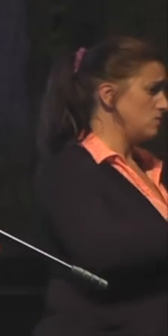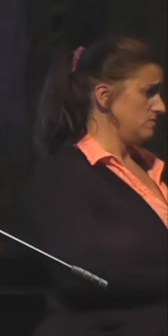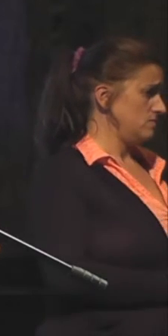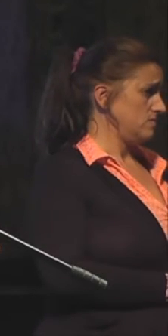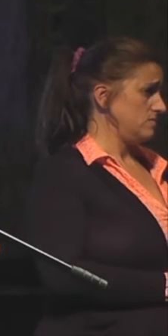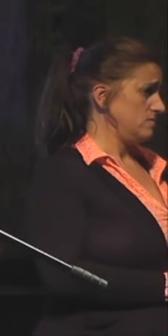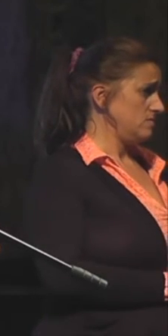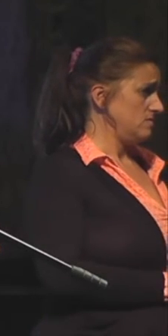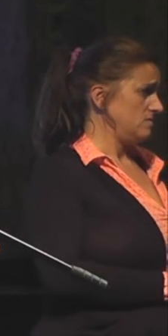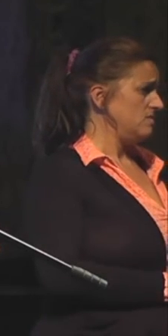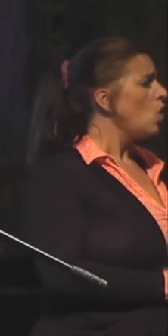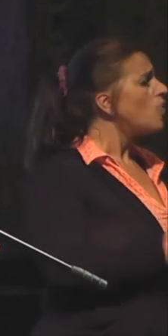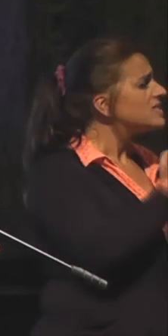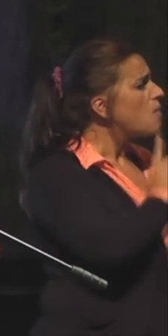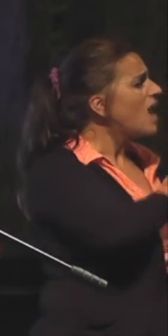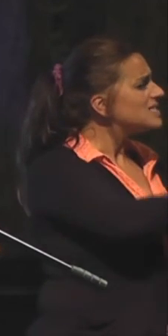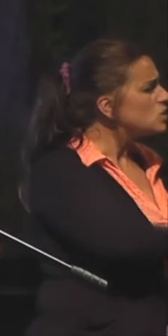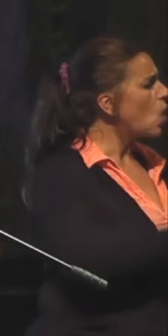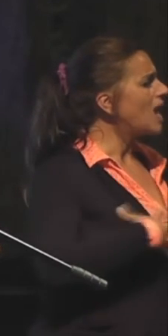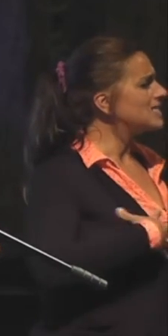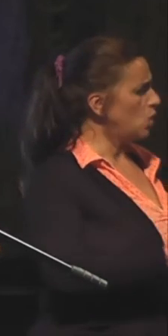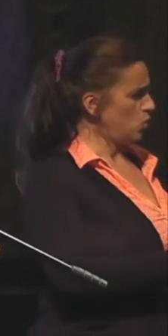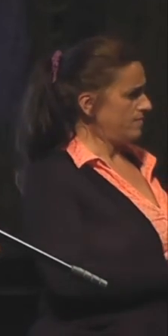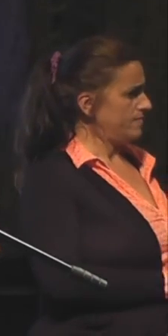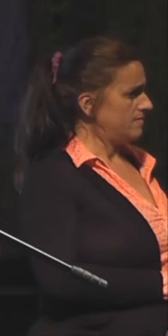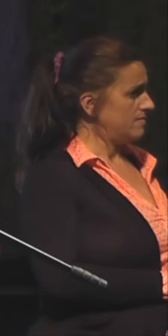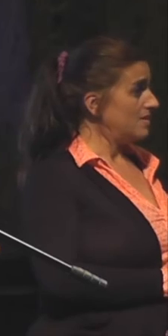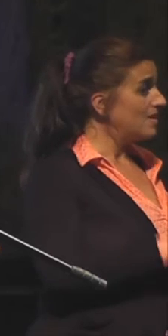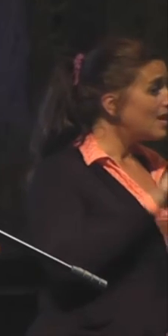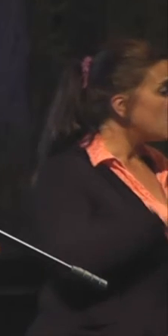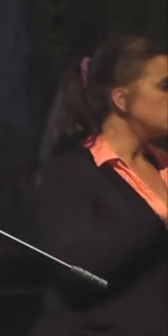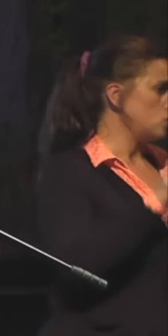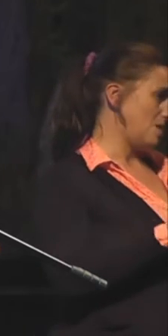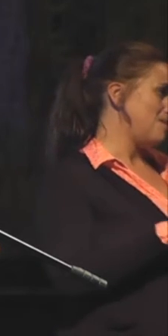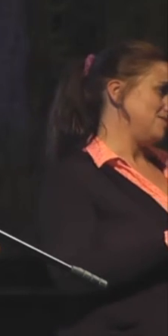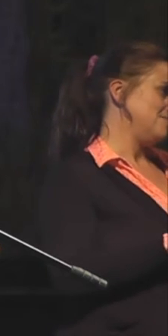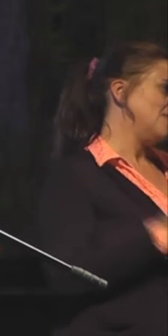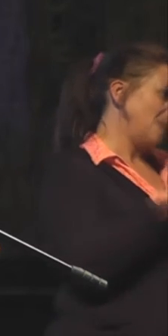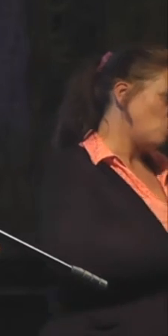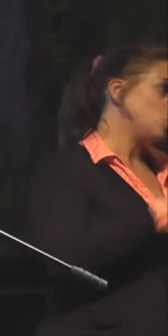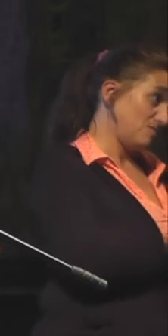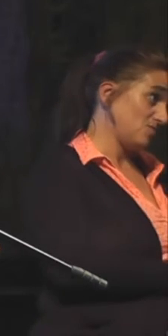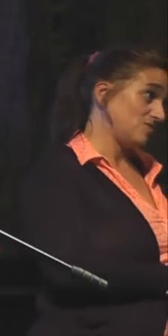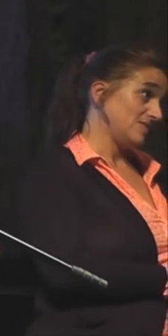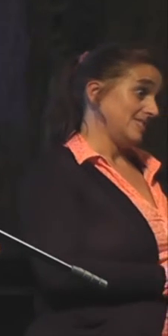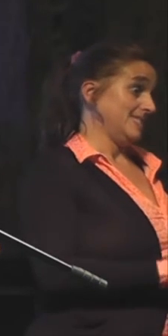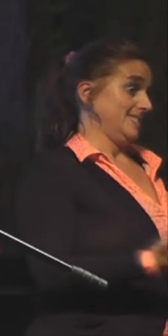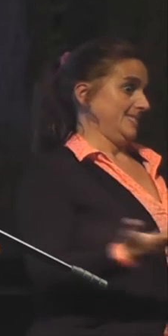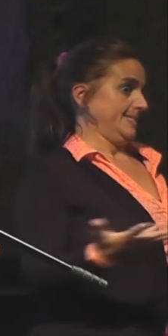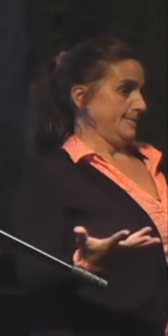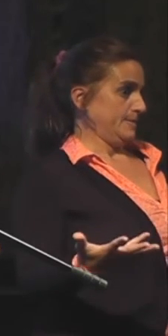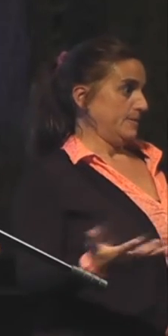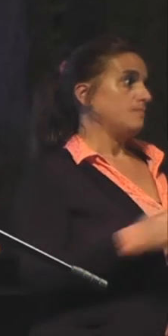cuando hablamos del acceso a la salud y esos son los temas que hacen que pedimos que nos demos contras para